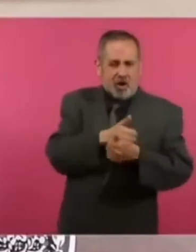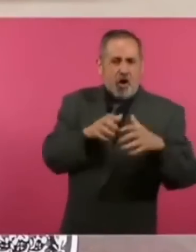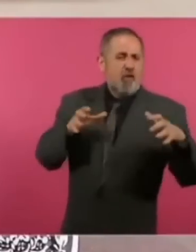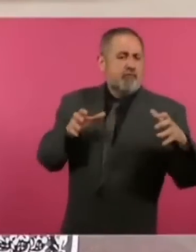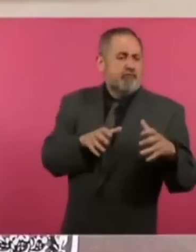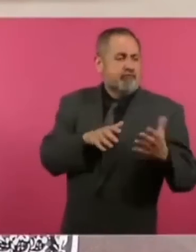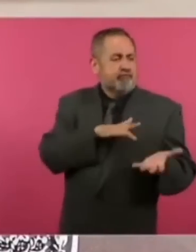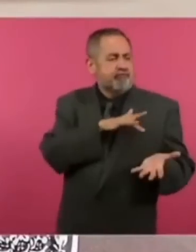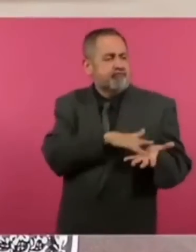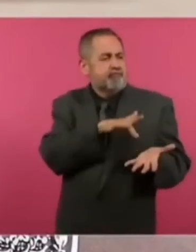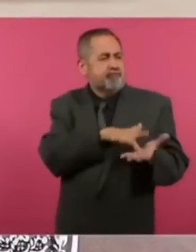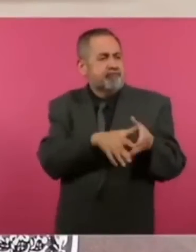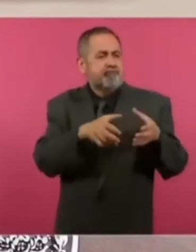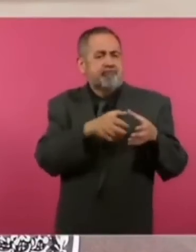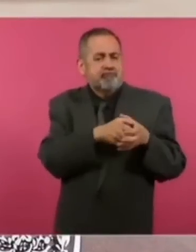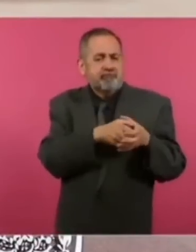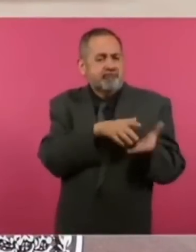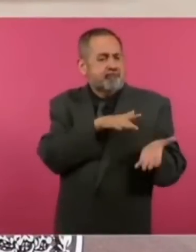apoyando